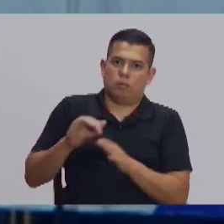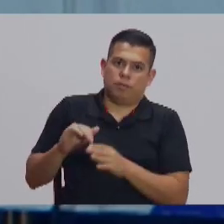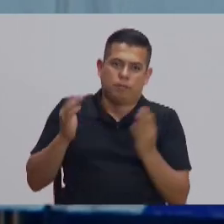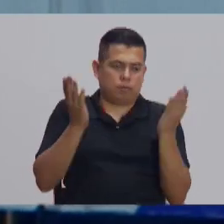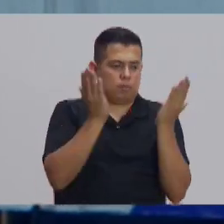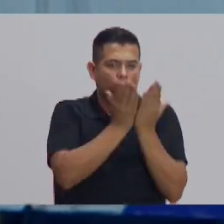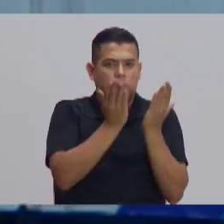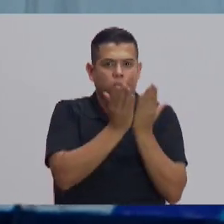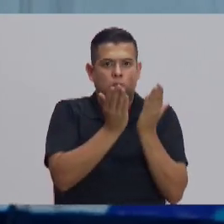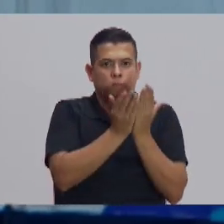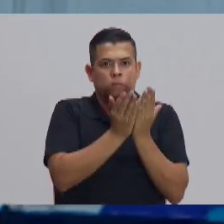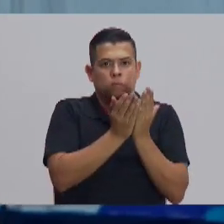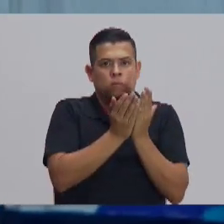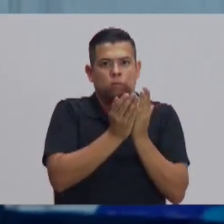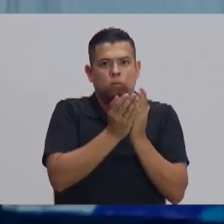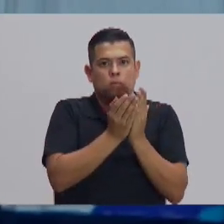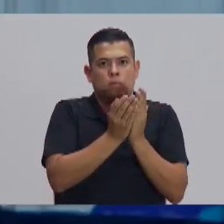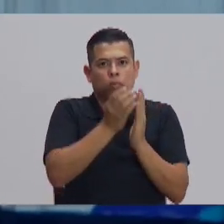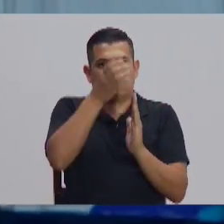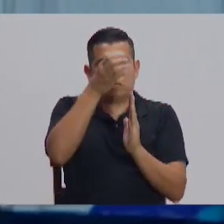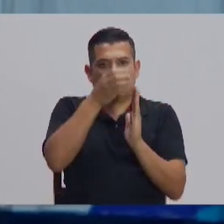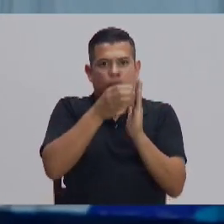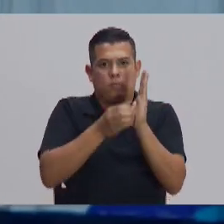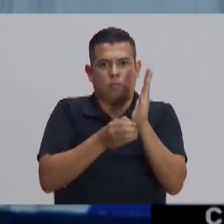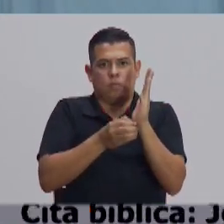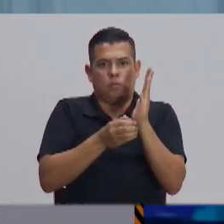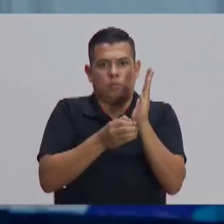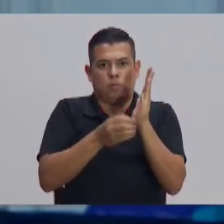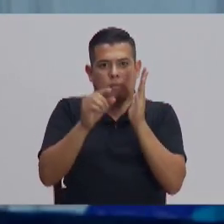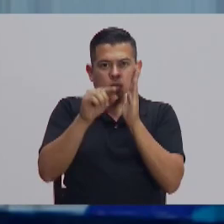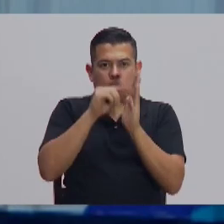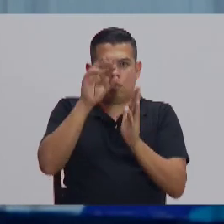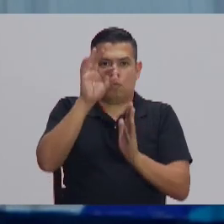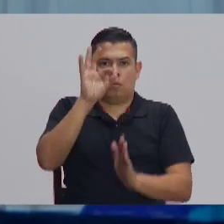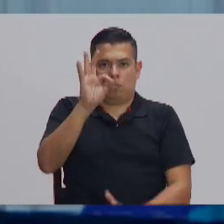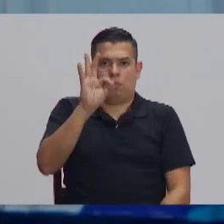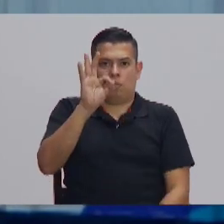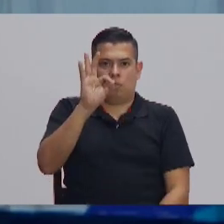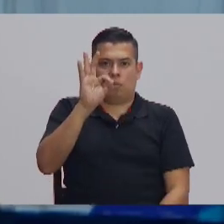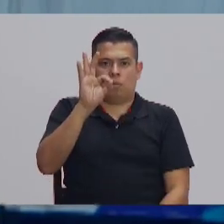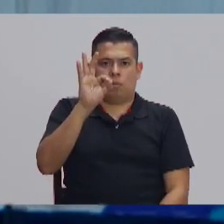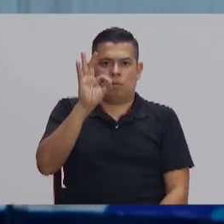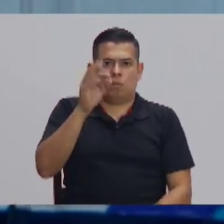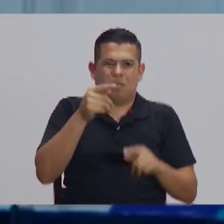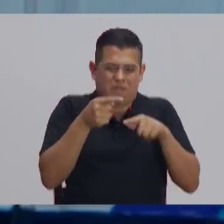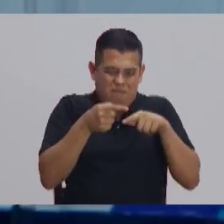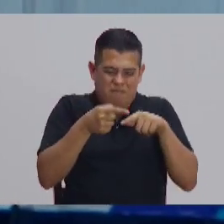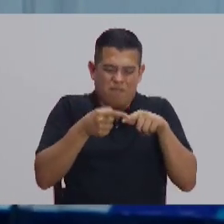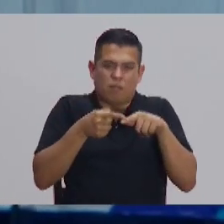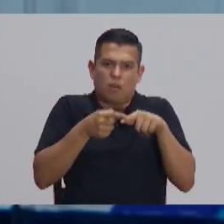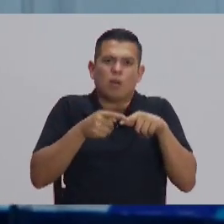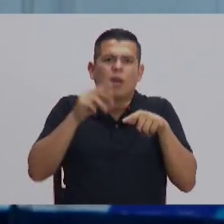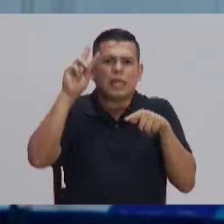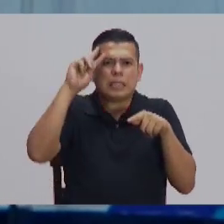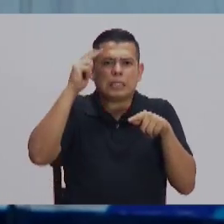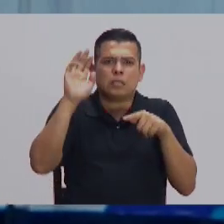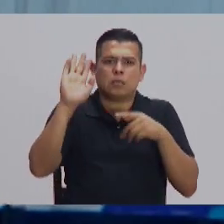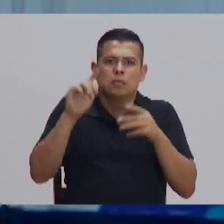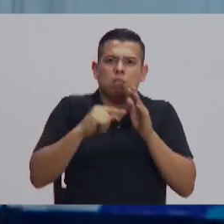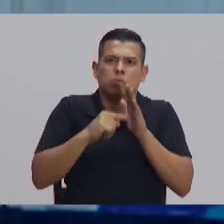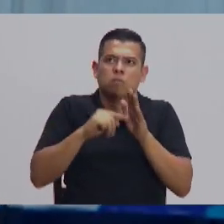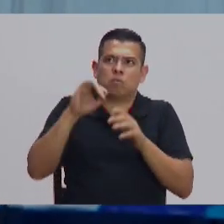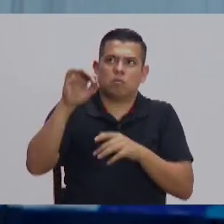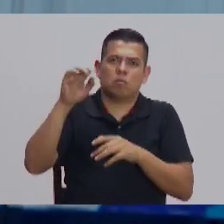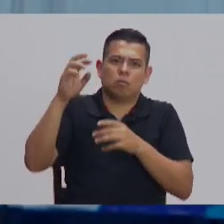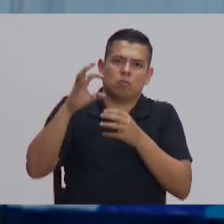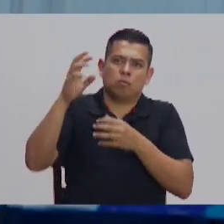tu biblia y en el capítulo 5 versículo 9 por eso los circuncidó para olvidar ser un simbolismo y dice y